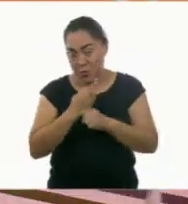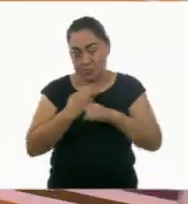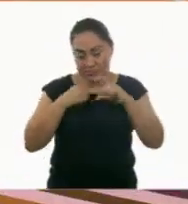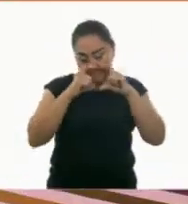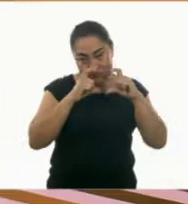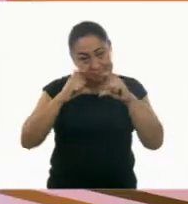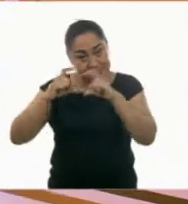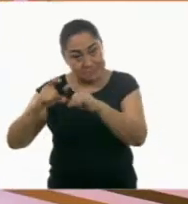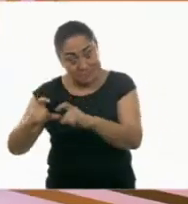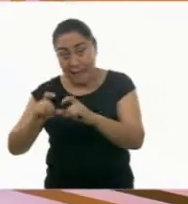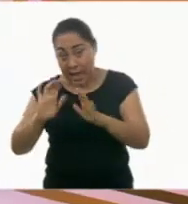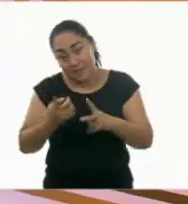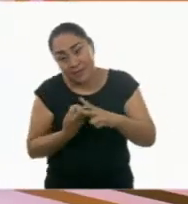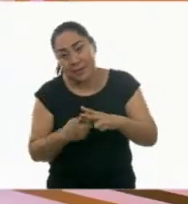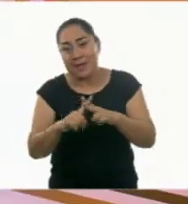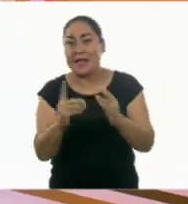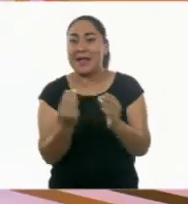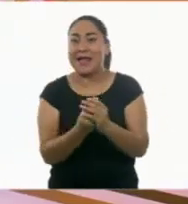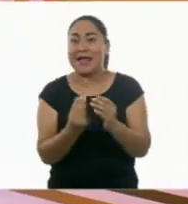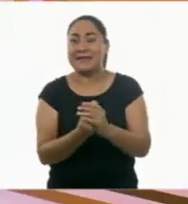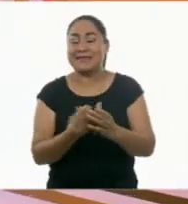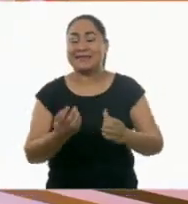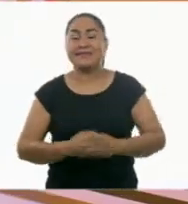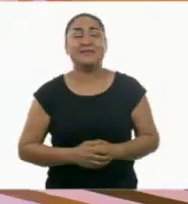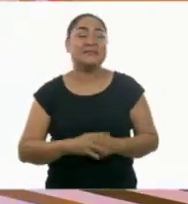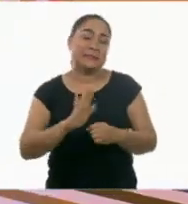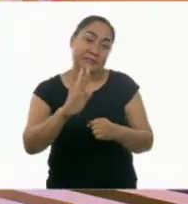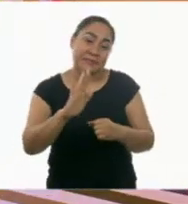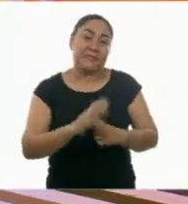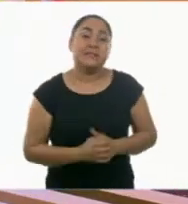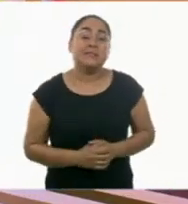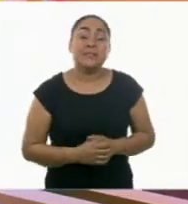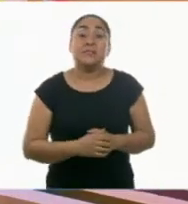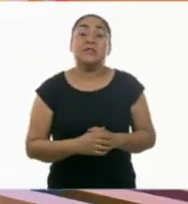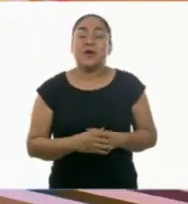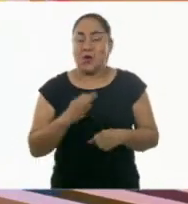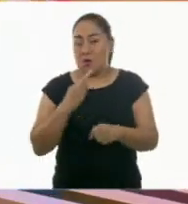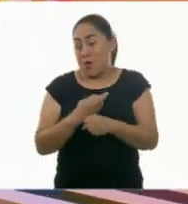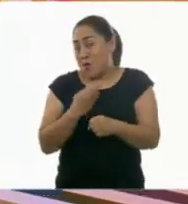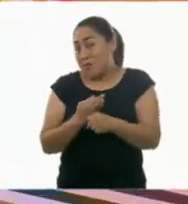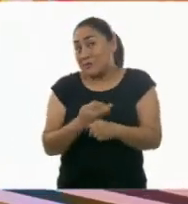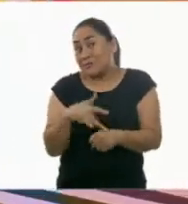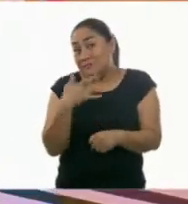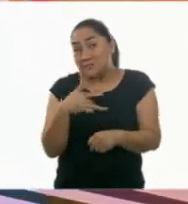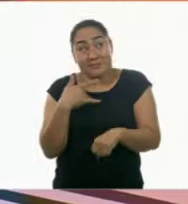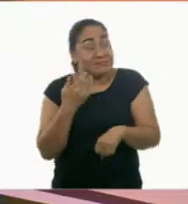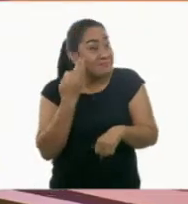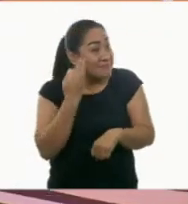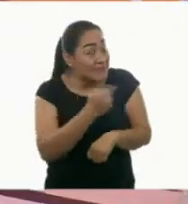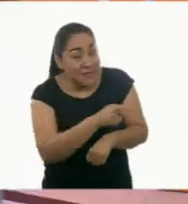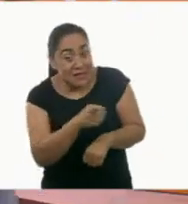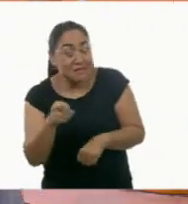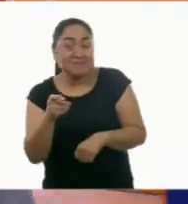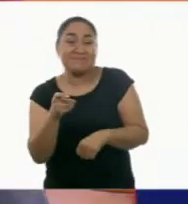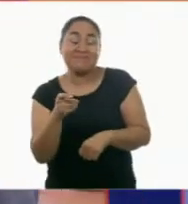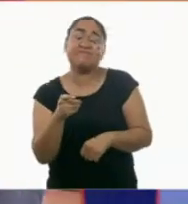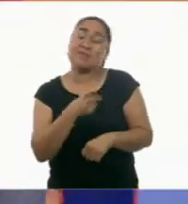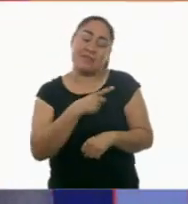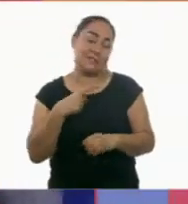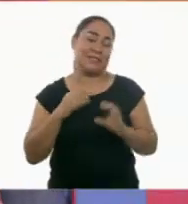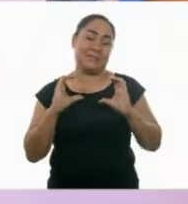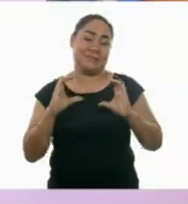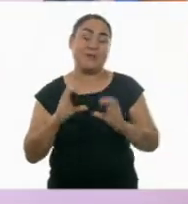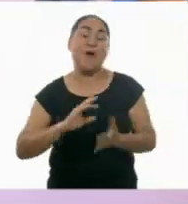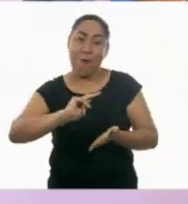clase del día de hoy. Y bueno, pues hoy en estos tiempos hay que protegerse. Perfecto, entonces te